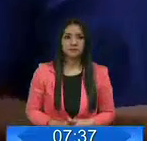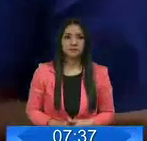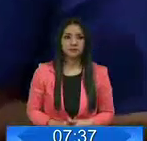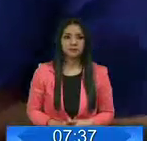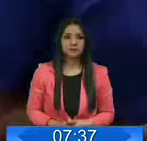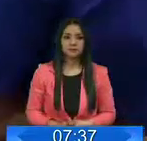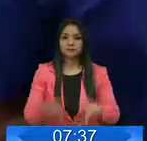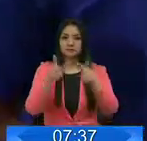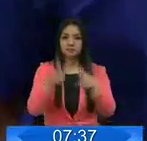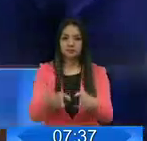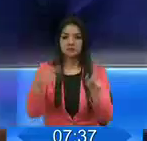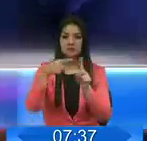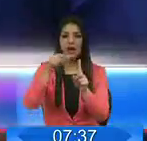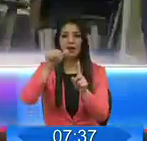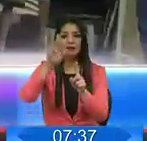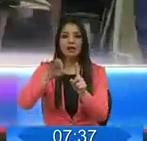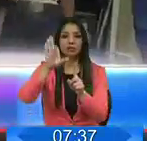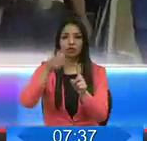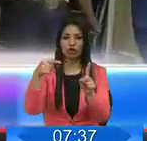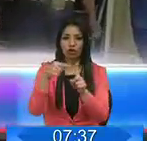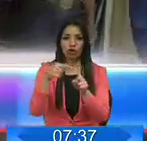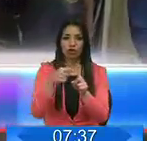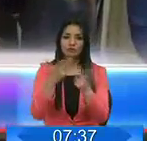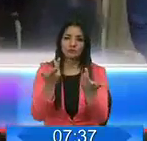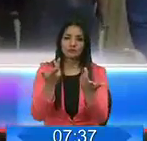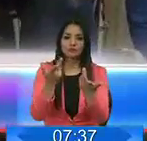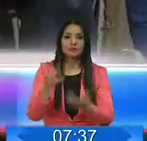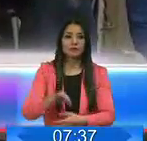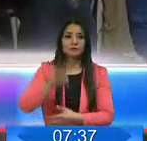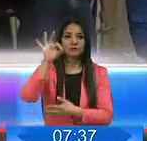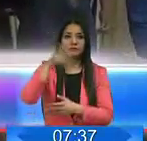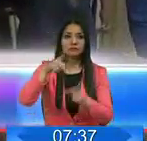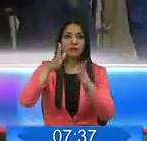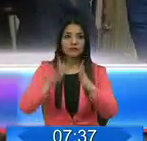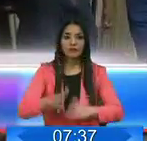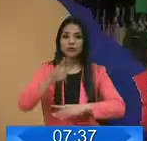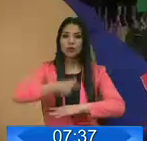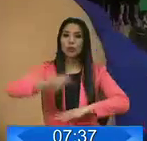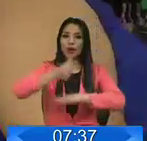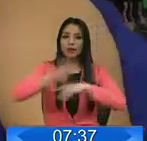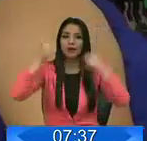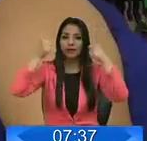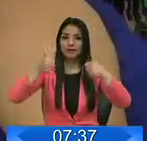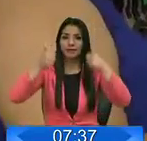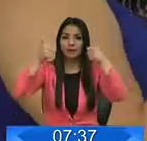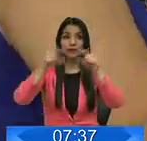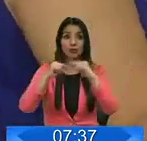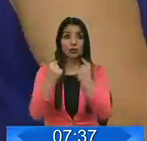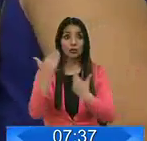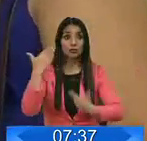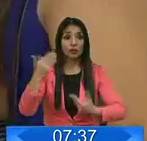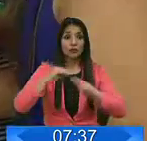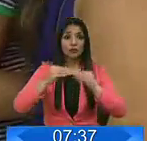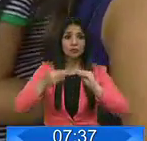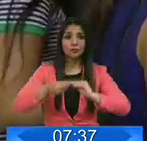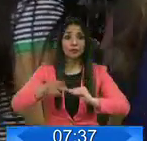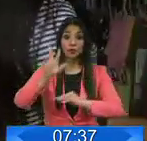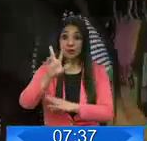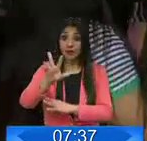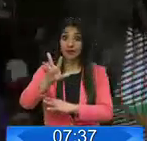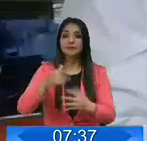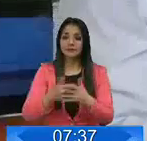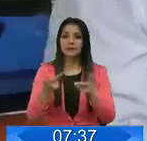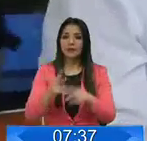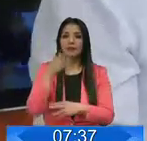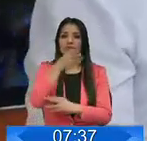Asimismo, Alberto Merchán, quien espera ser electo para la prefectura del Guayas, auspiciado por el Partido Sociedad Patriótica, estuvo en la